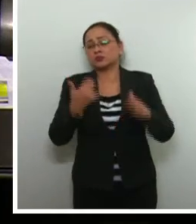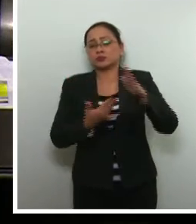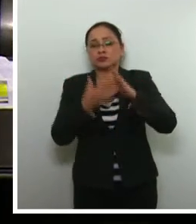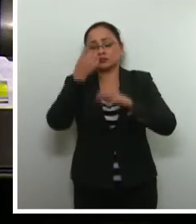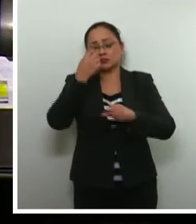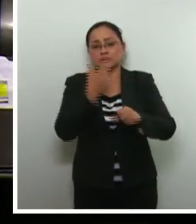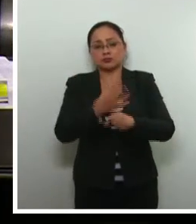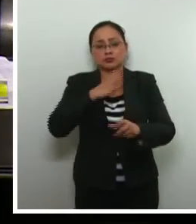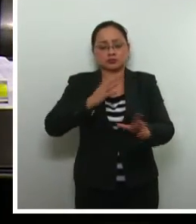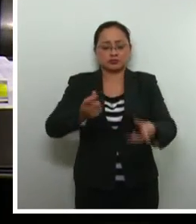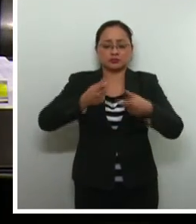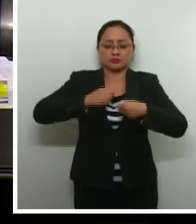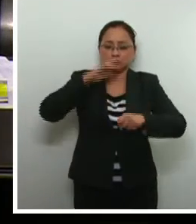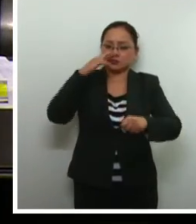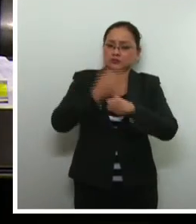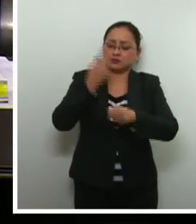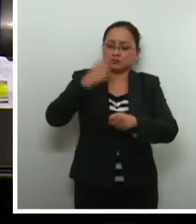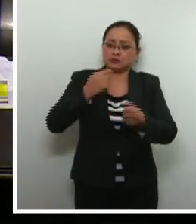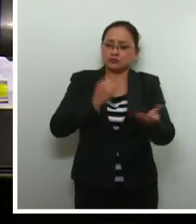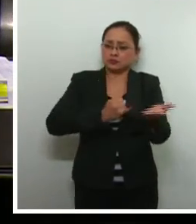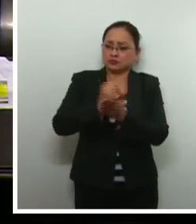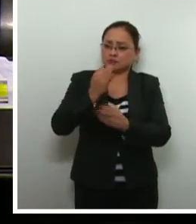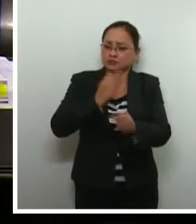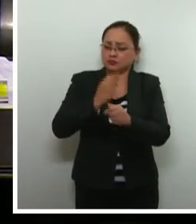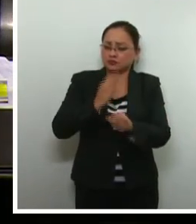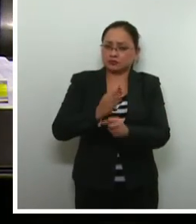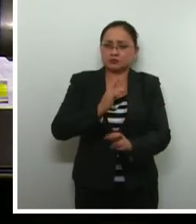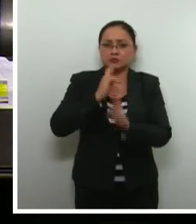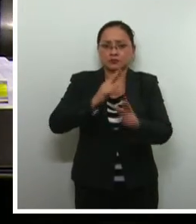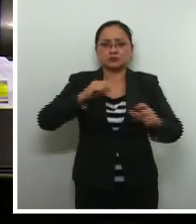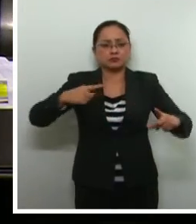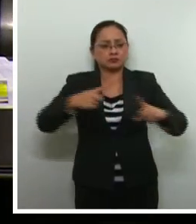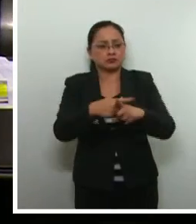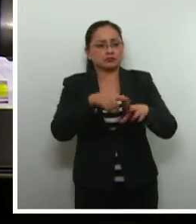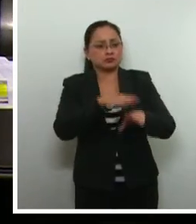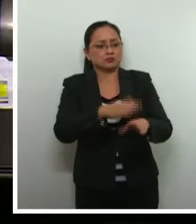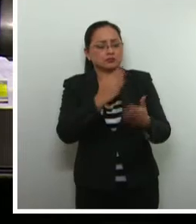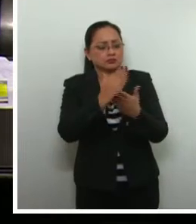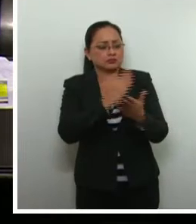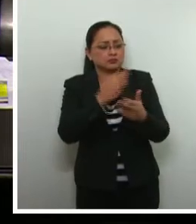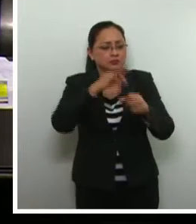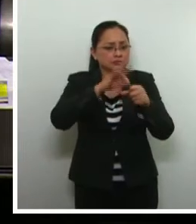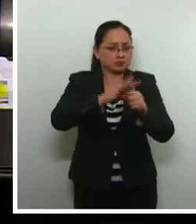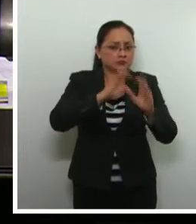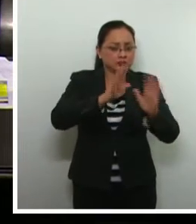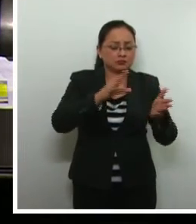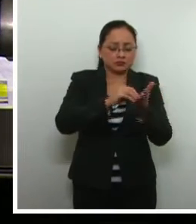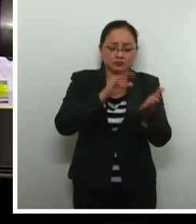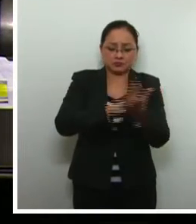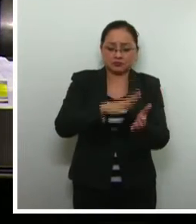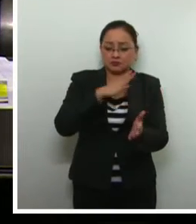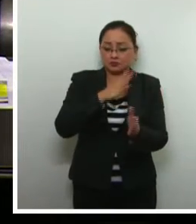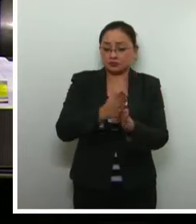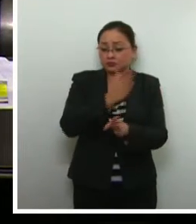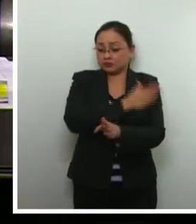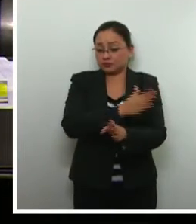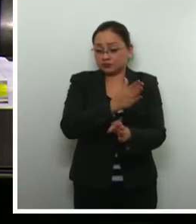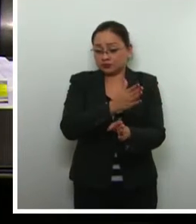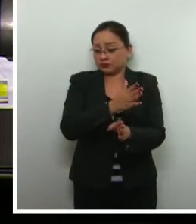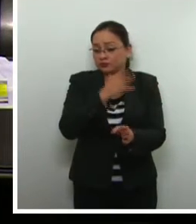ninguna facultad para adoptar ninguna resolución contraria a las votaciones que ya se